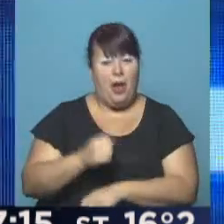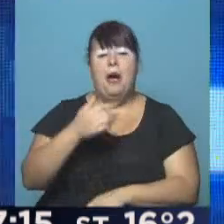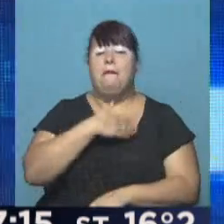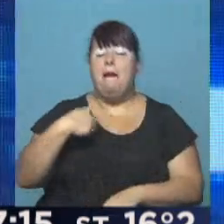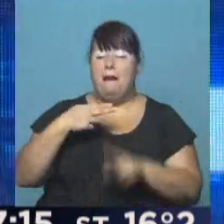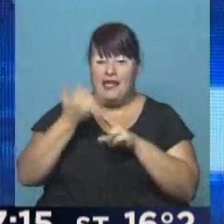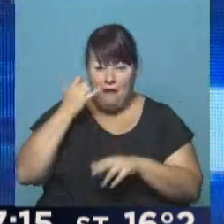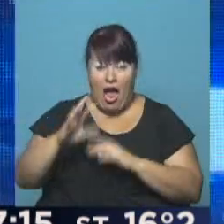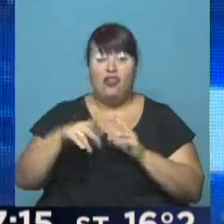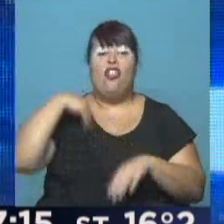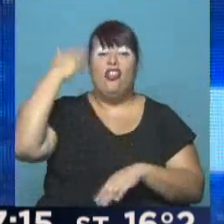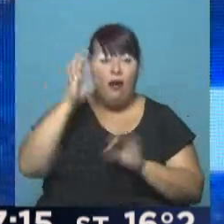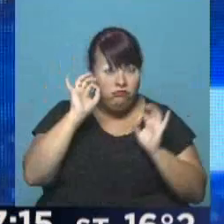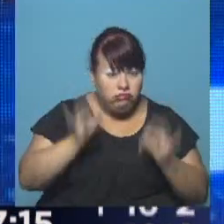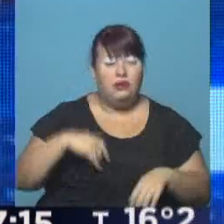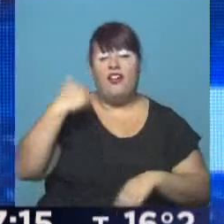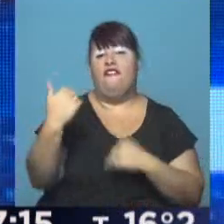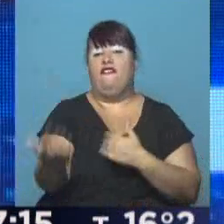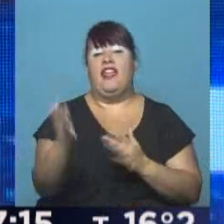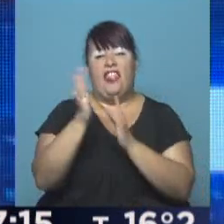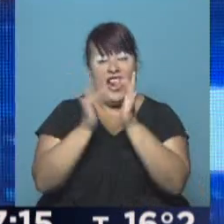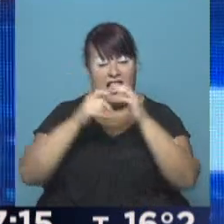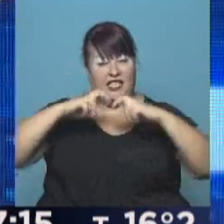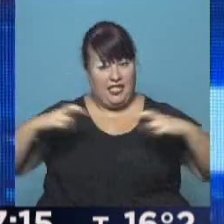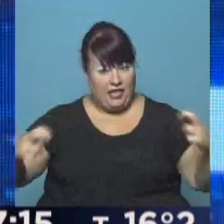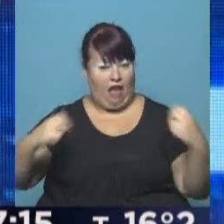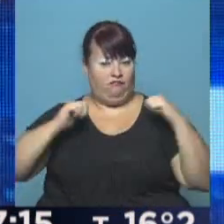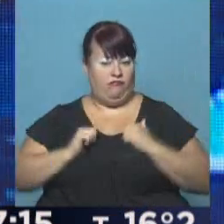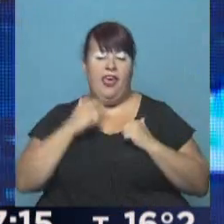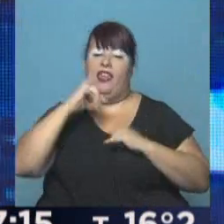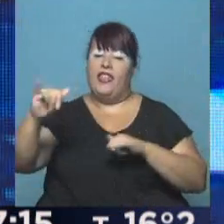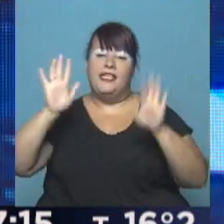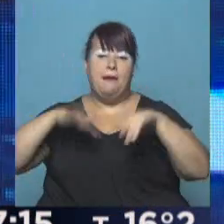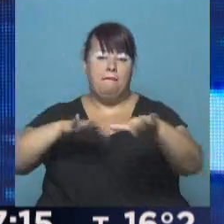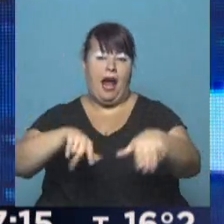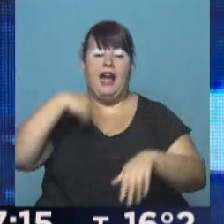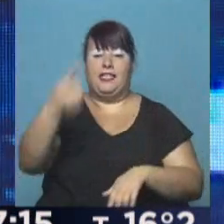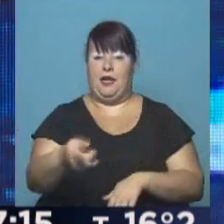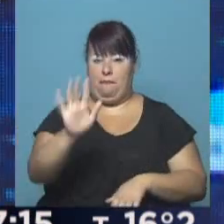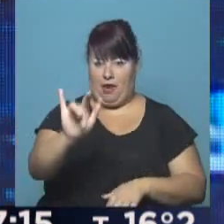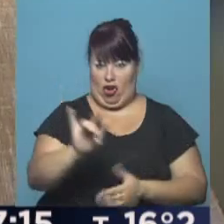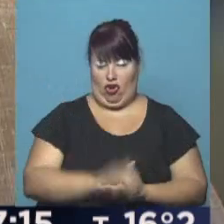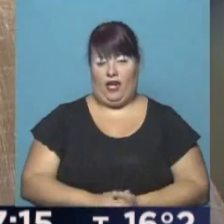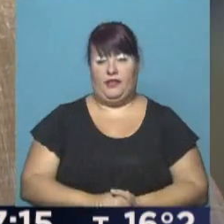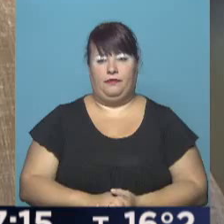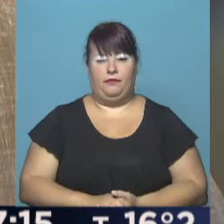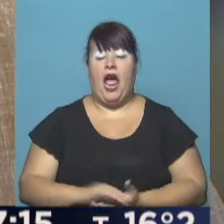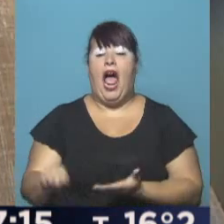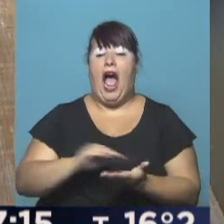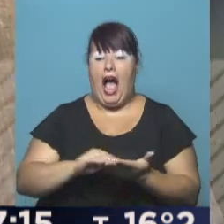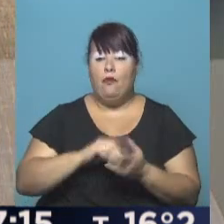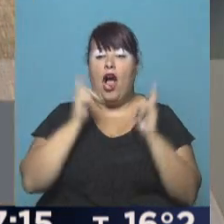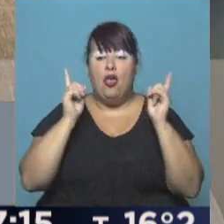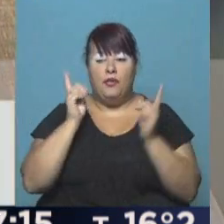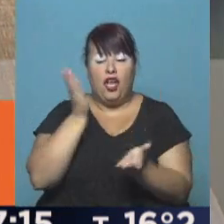conocerse el fallo o realizar una sentada frente al episcopado y convocaron a una marcha para el próximo miércoles el abogado y profesor